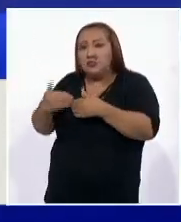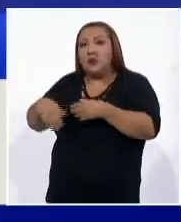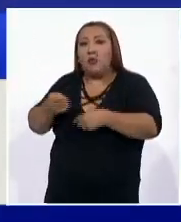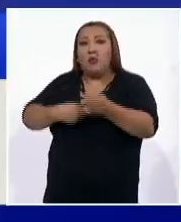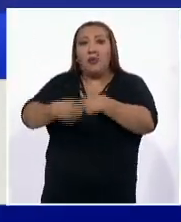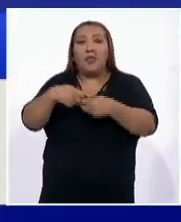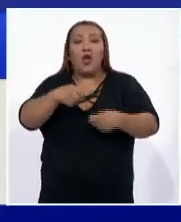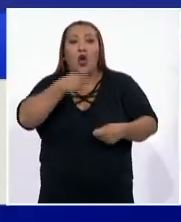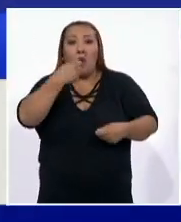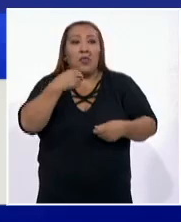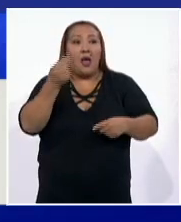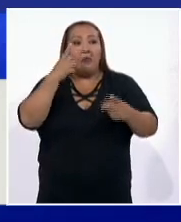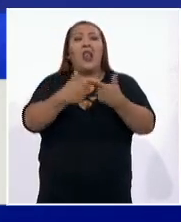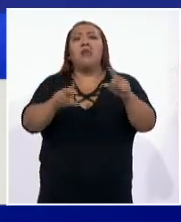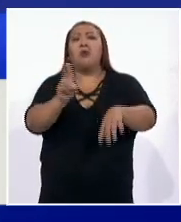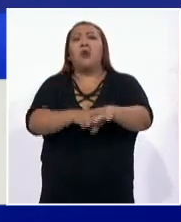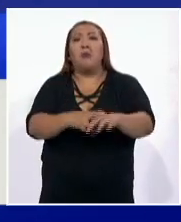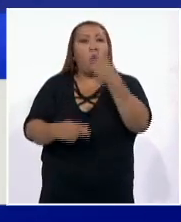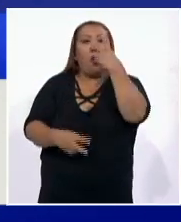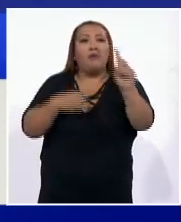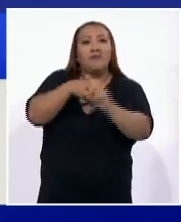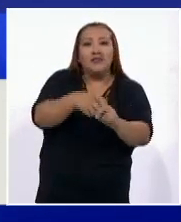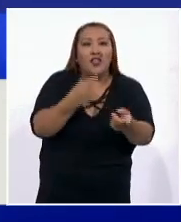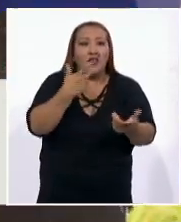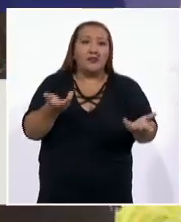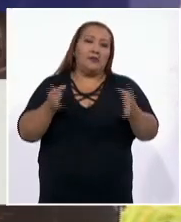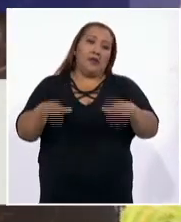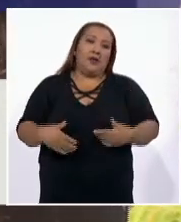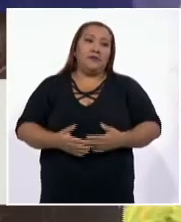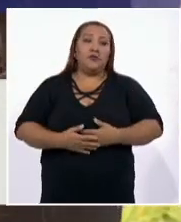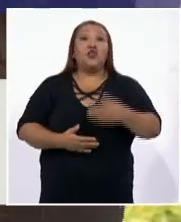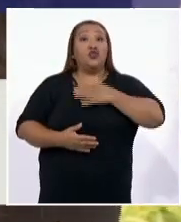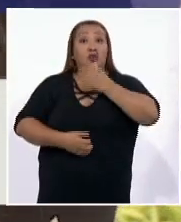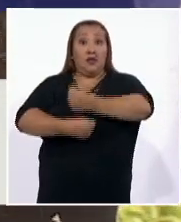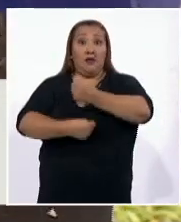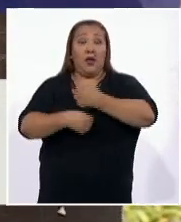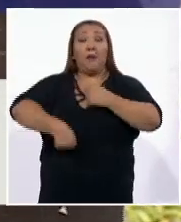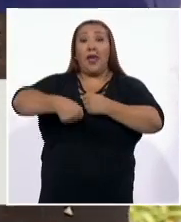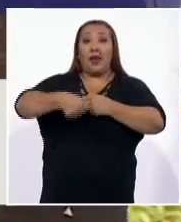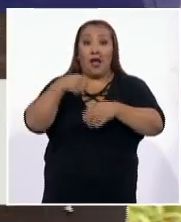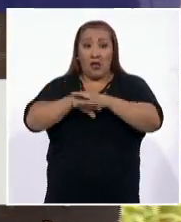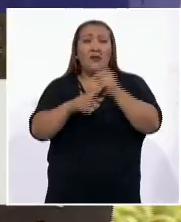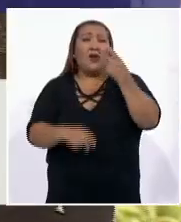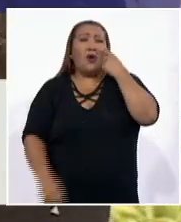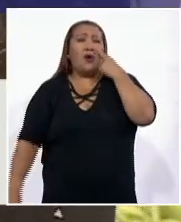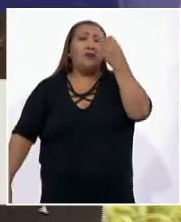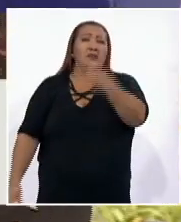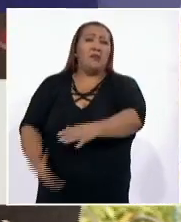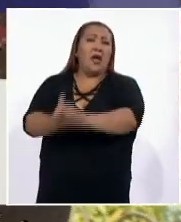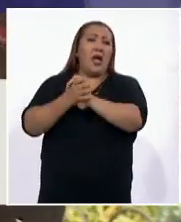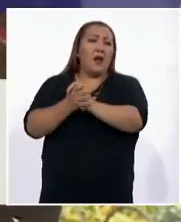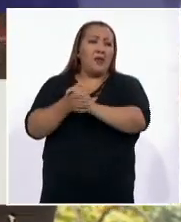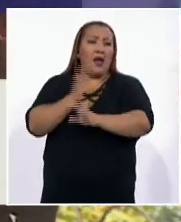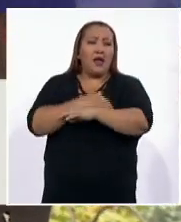pero fue liberado por no encontrarse en flagrancia. Yo trabajo en el mercado y ella lo conoce así de amiguita, será,